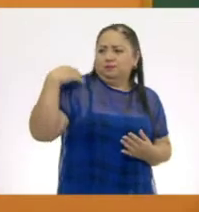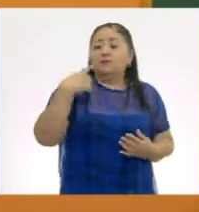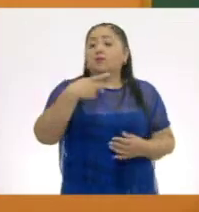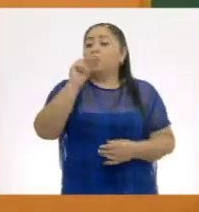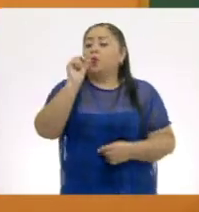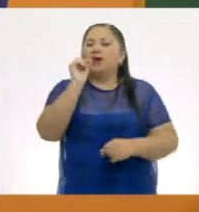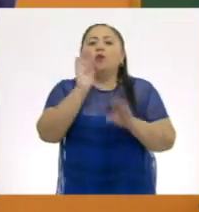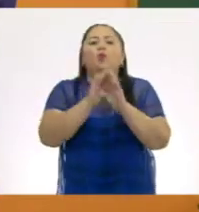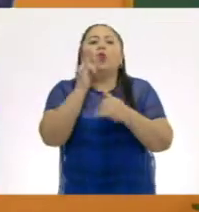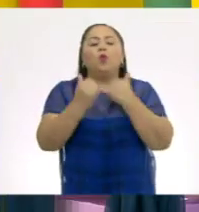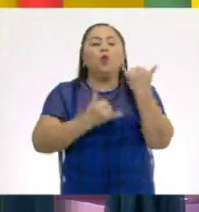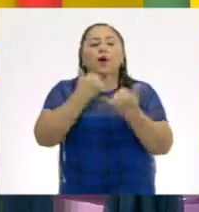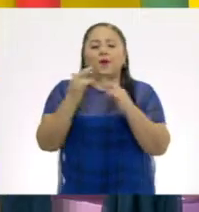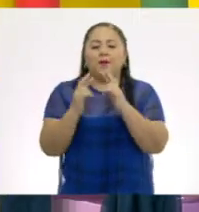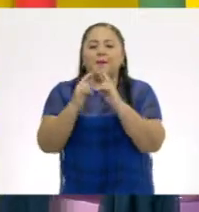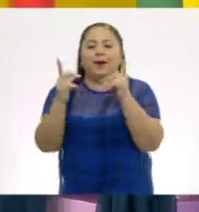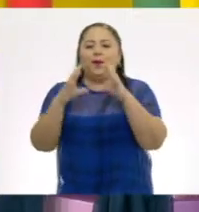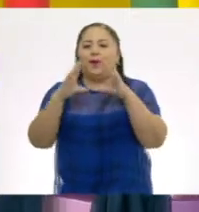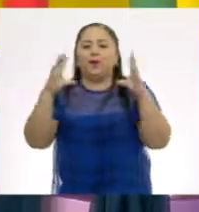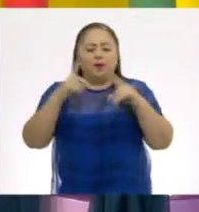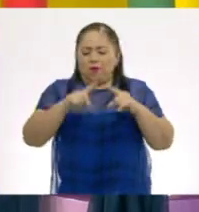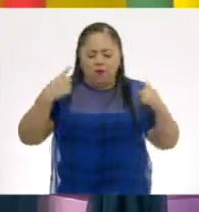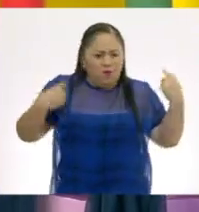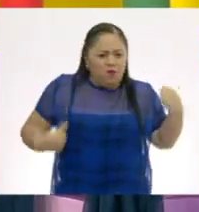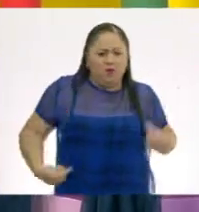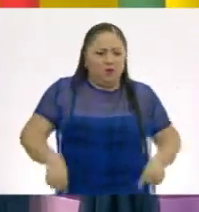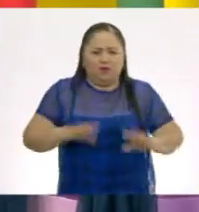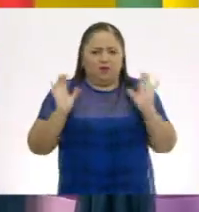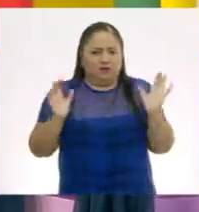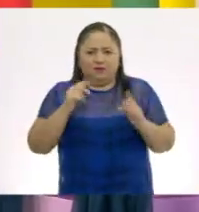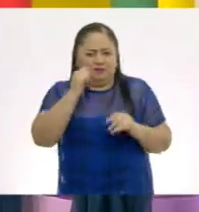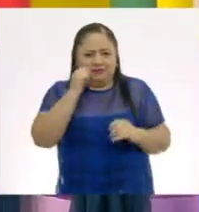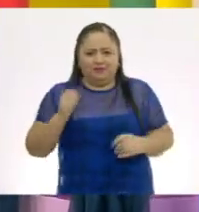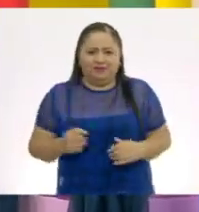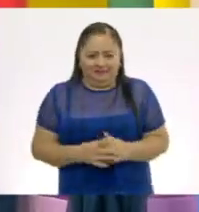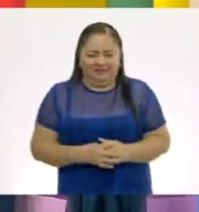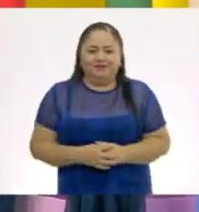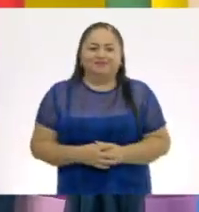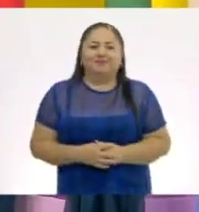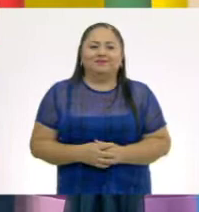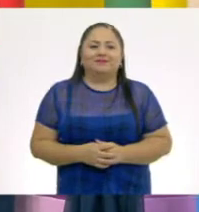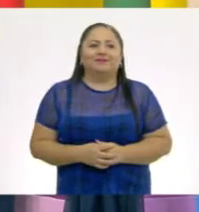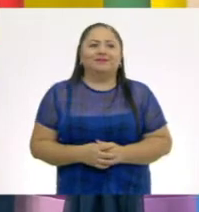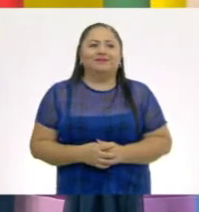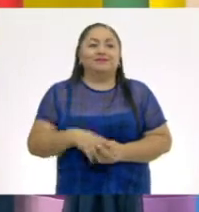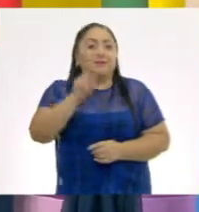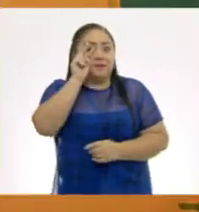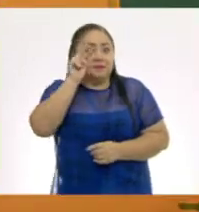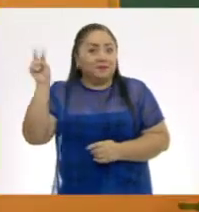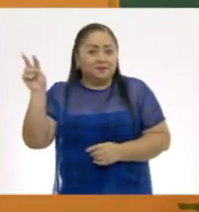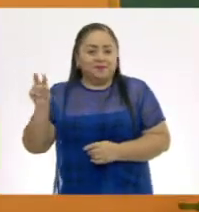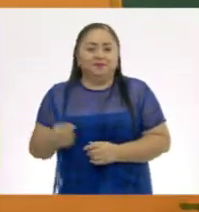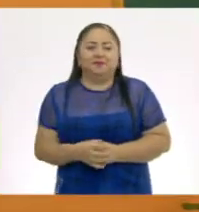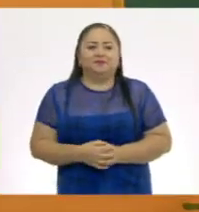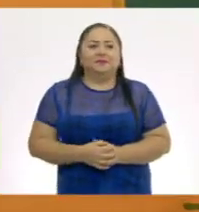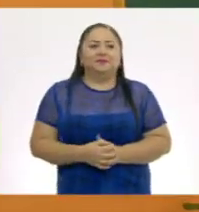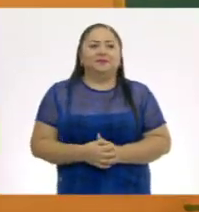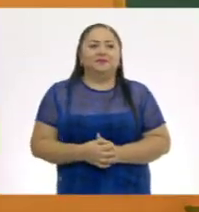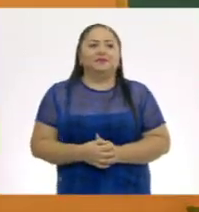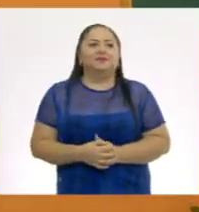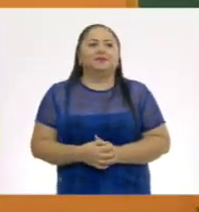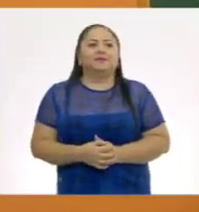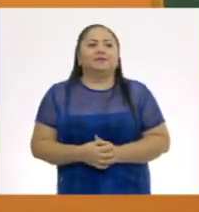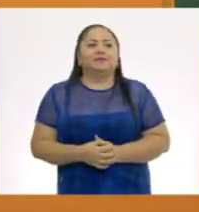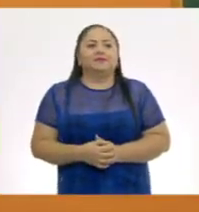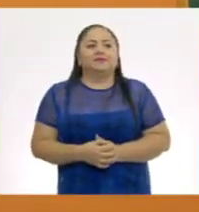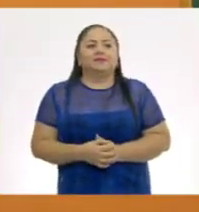vamos a jugar a romperlas con cualquier parte de nuestro cuerpo. Vale. Muy bien, vamos a ver. Y yo voy a